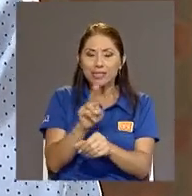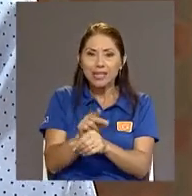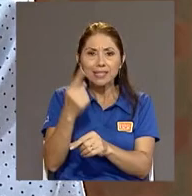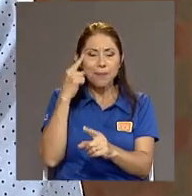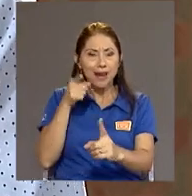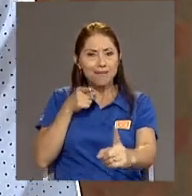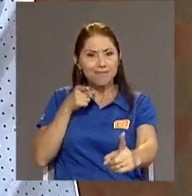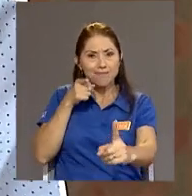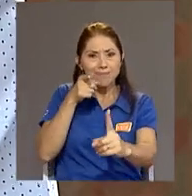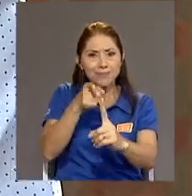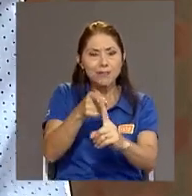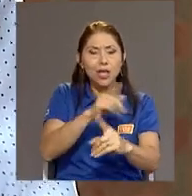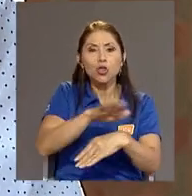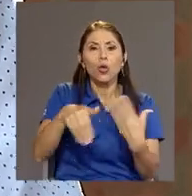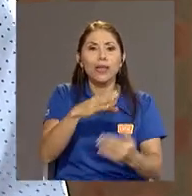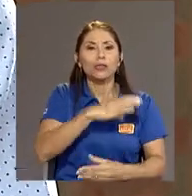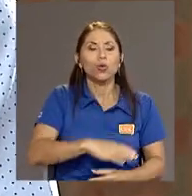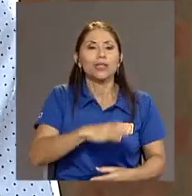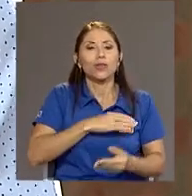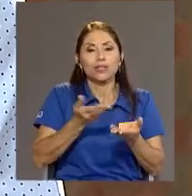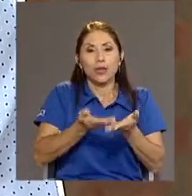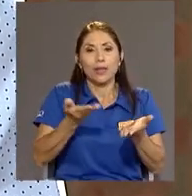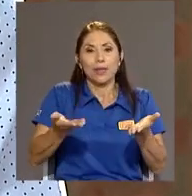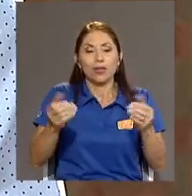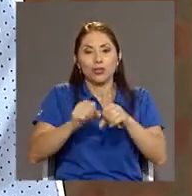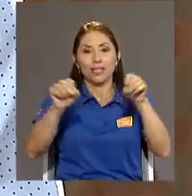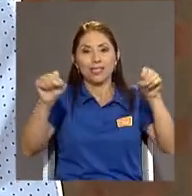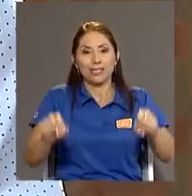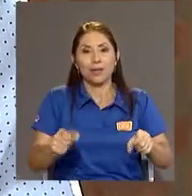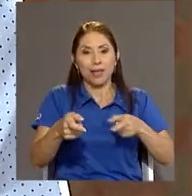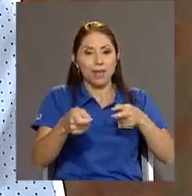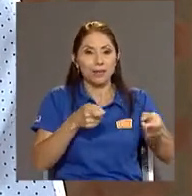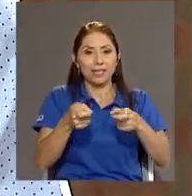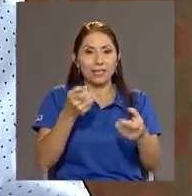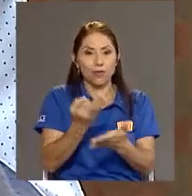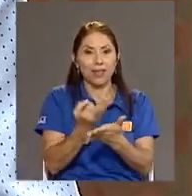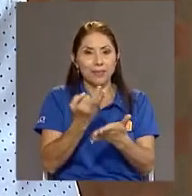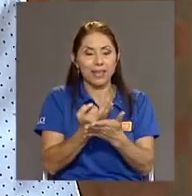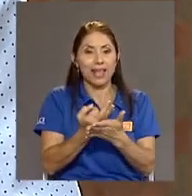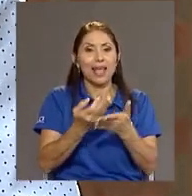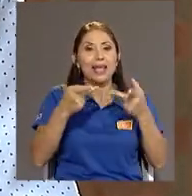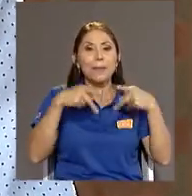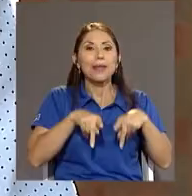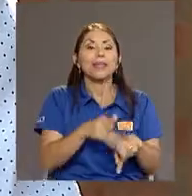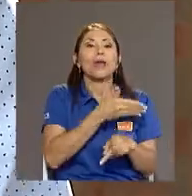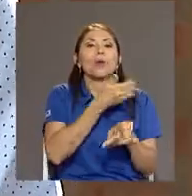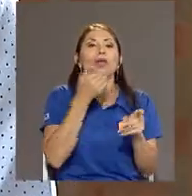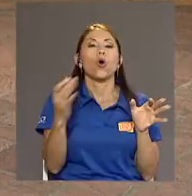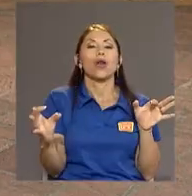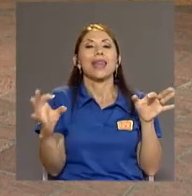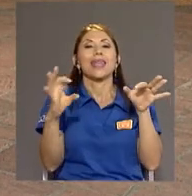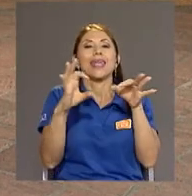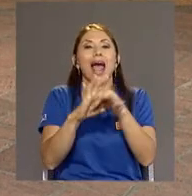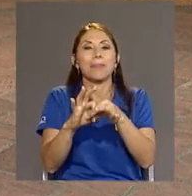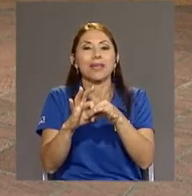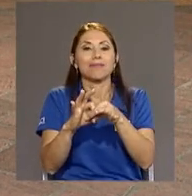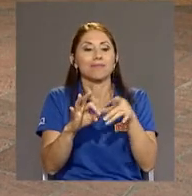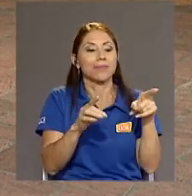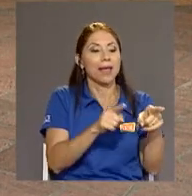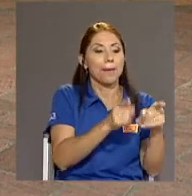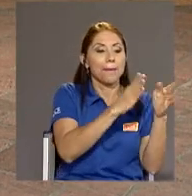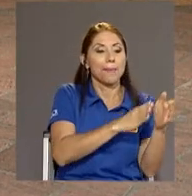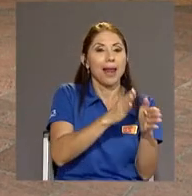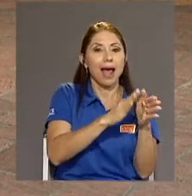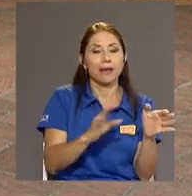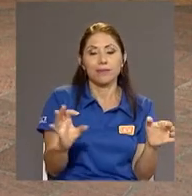condiciones o elementos del sistema de administración financiera que permita un mejor ligamen plan-presupuesto. Y esa ley creo que es